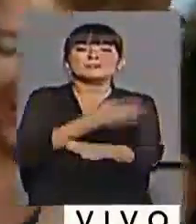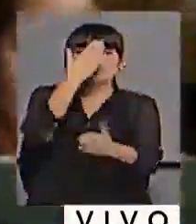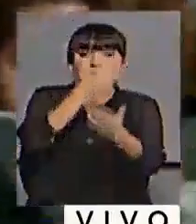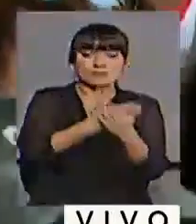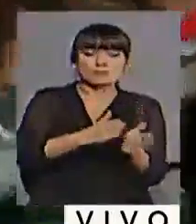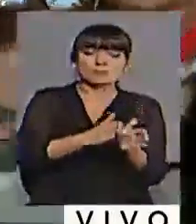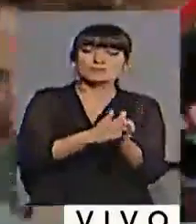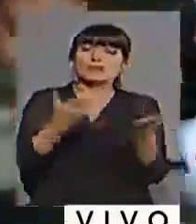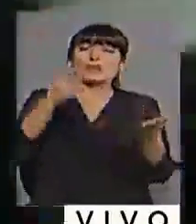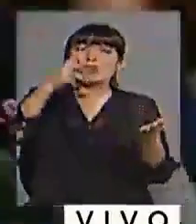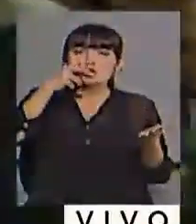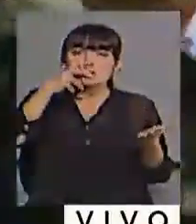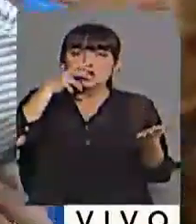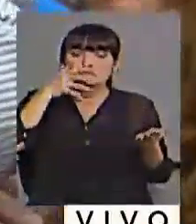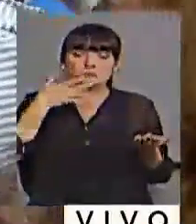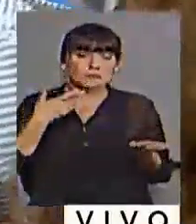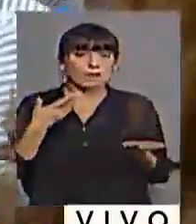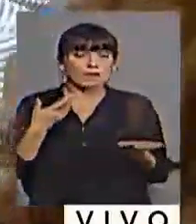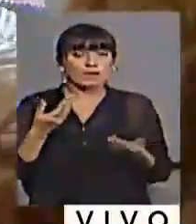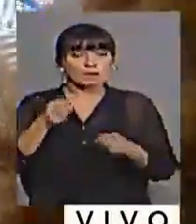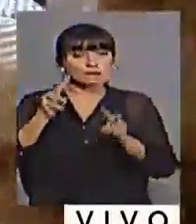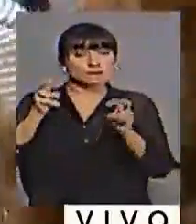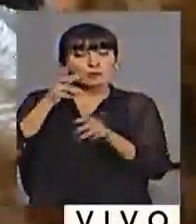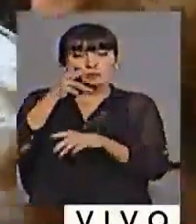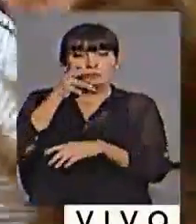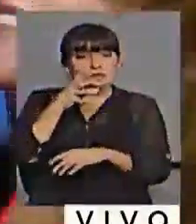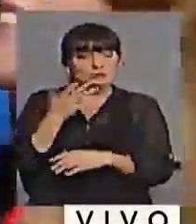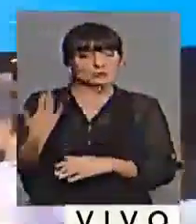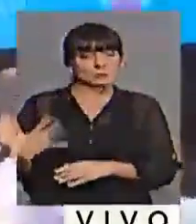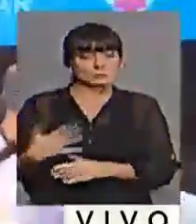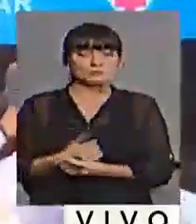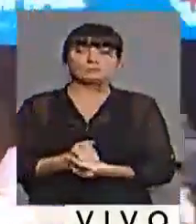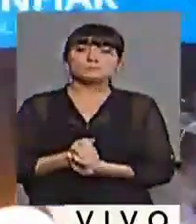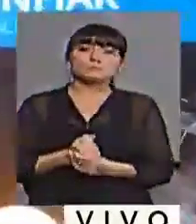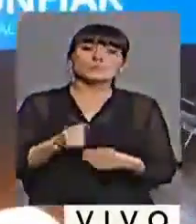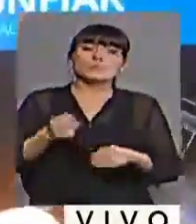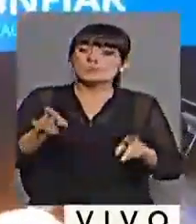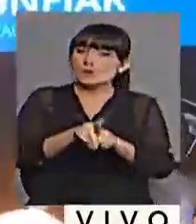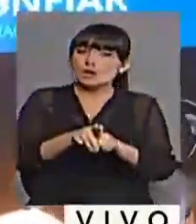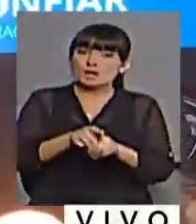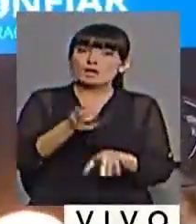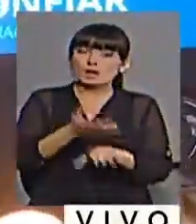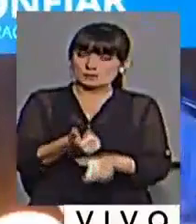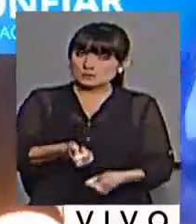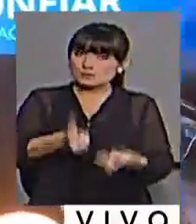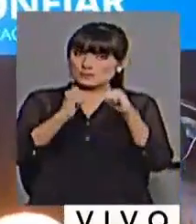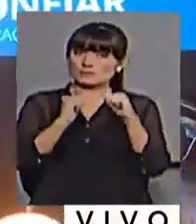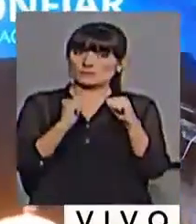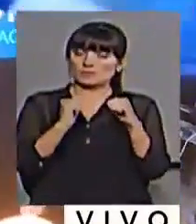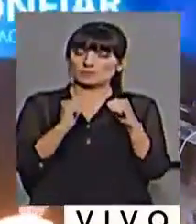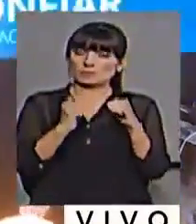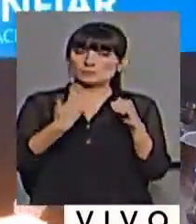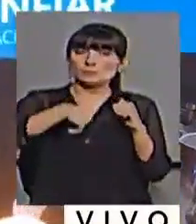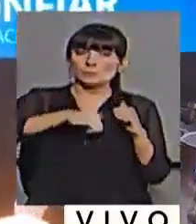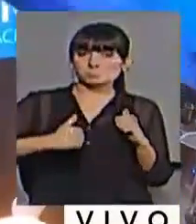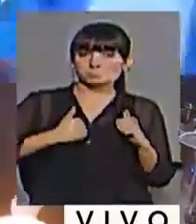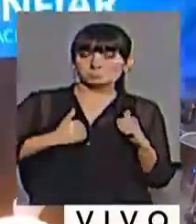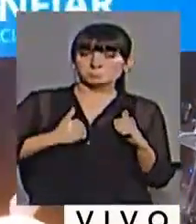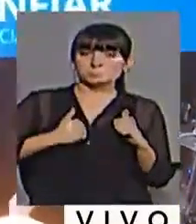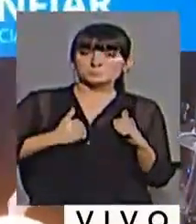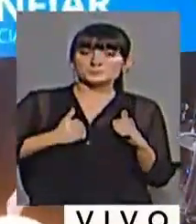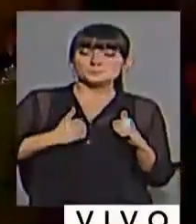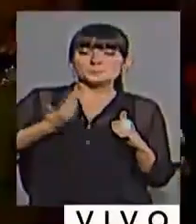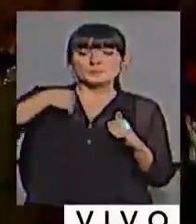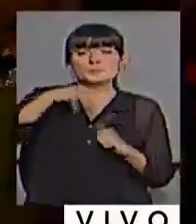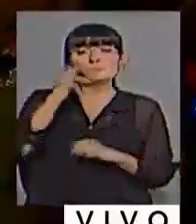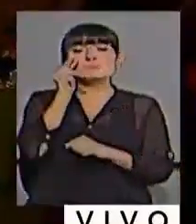33.500 pero aún así vamos a cometer este desafío y nosotros percibimos